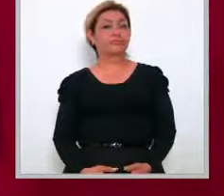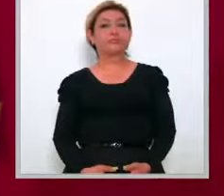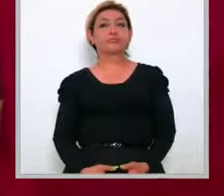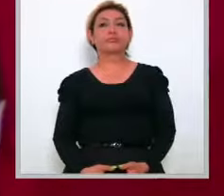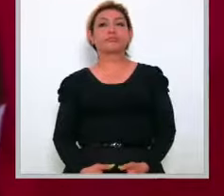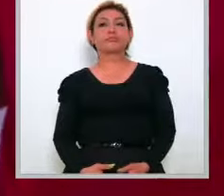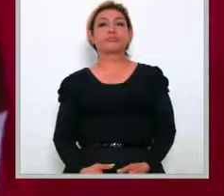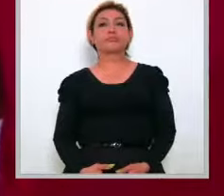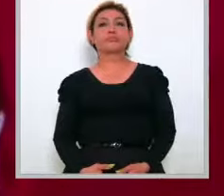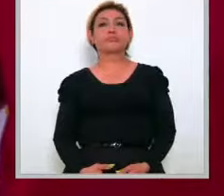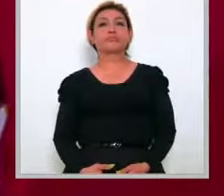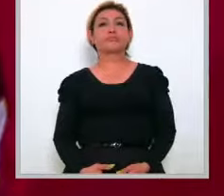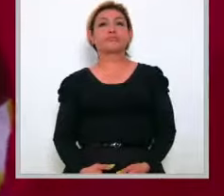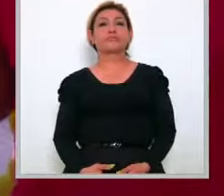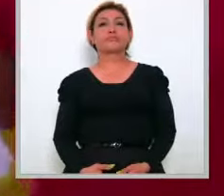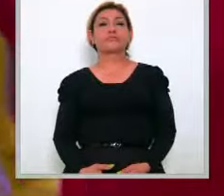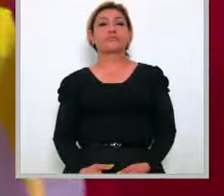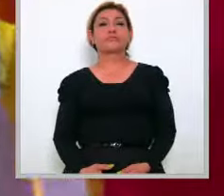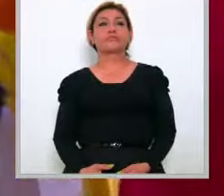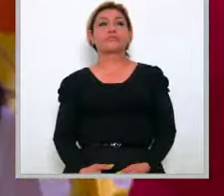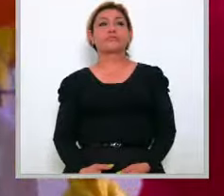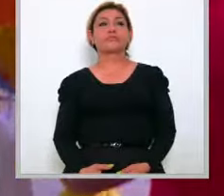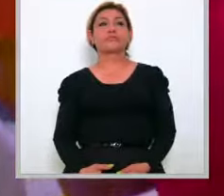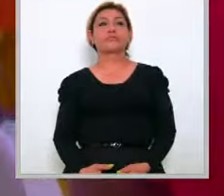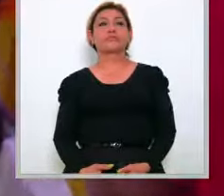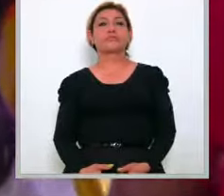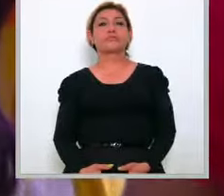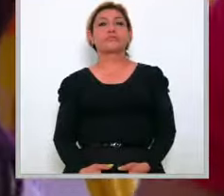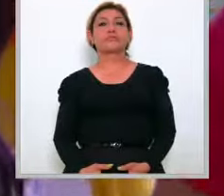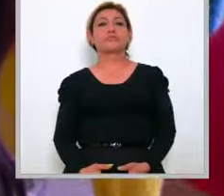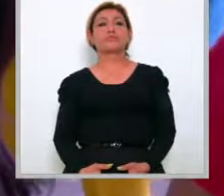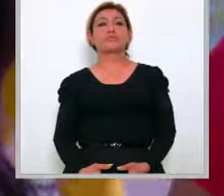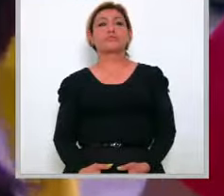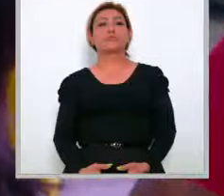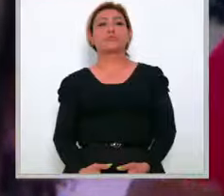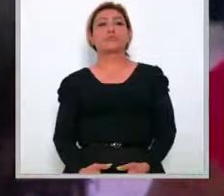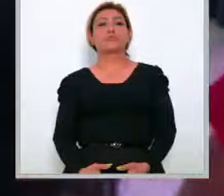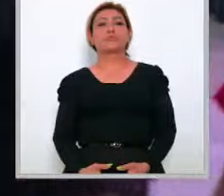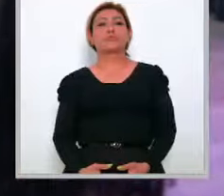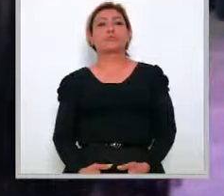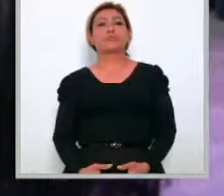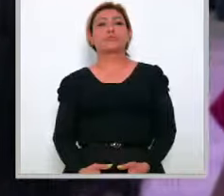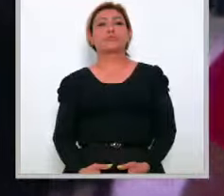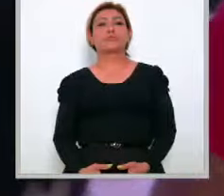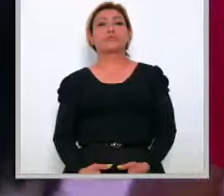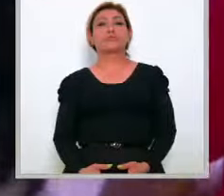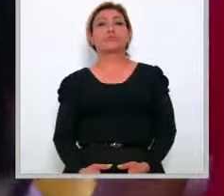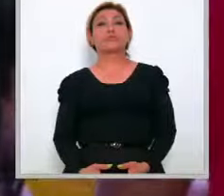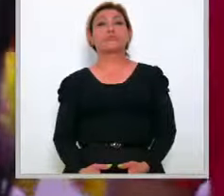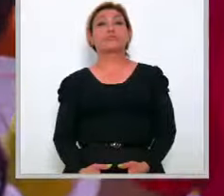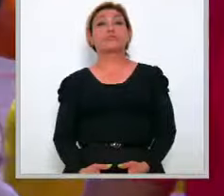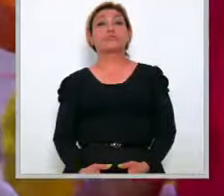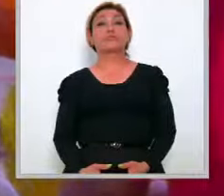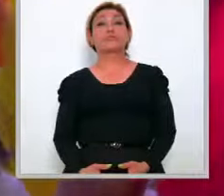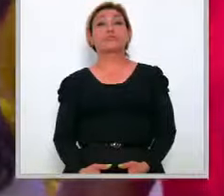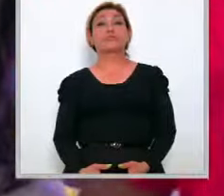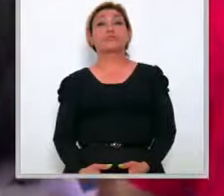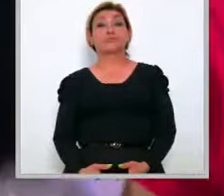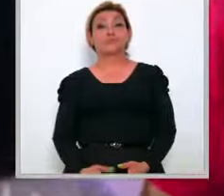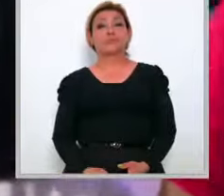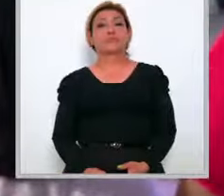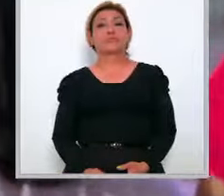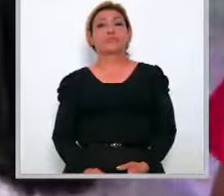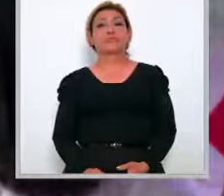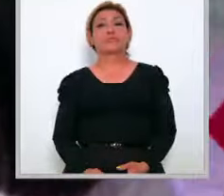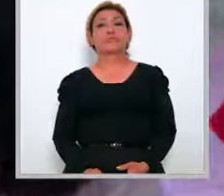¿verdad? ¿Cuántos de ustedes adivinaron los colores de Tachi? ¿Quién dijo amarillo por ahí hace rato, no?